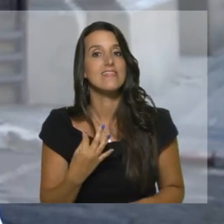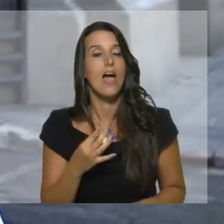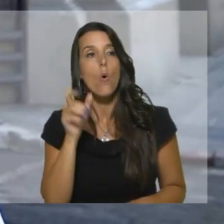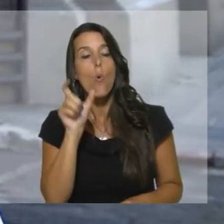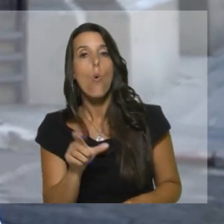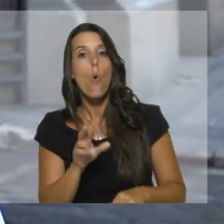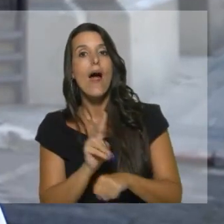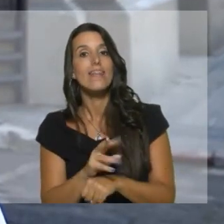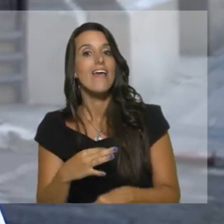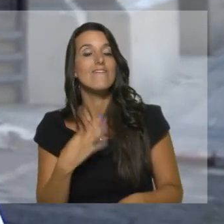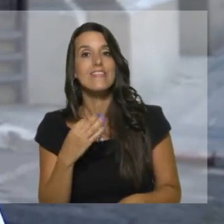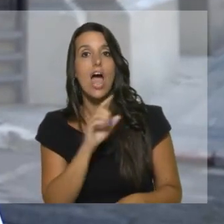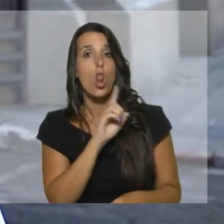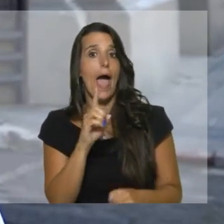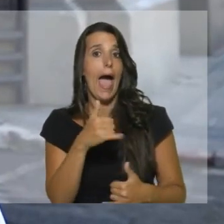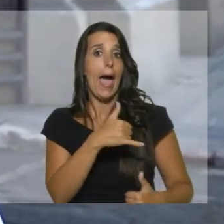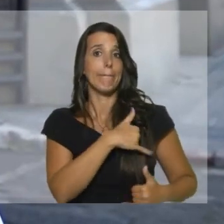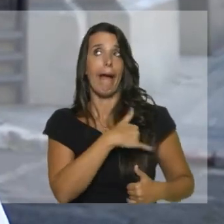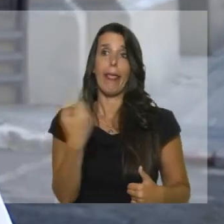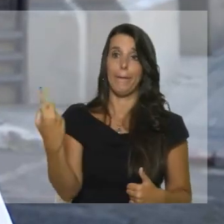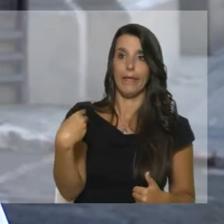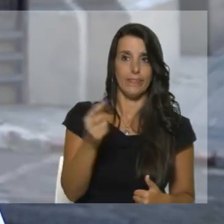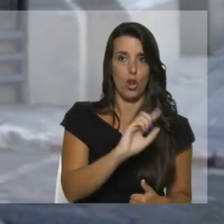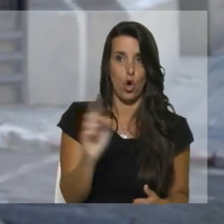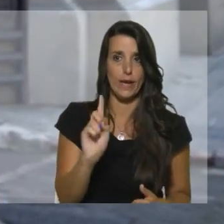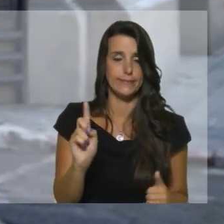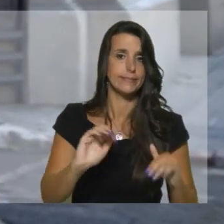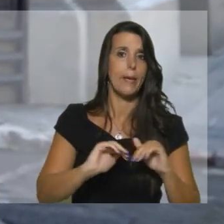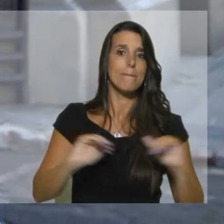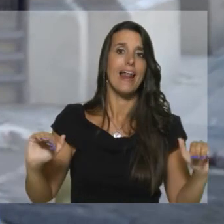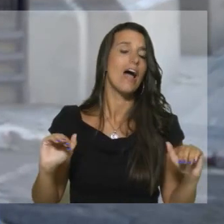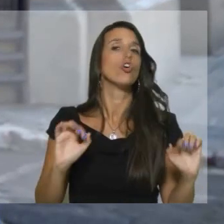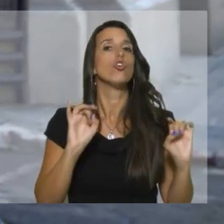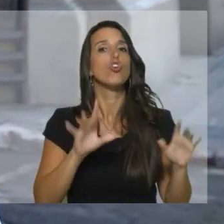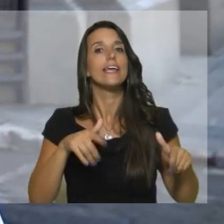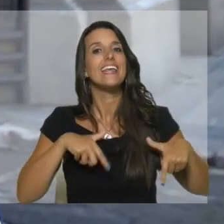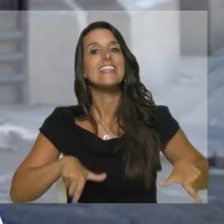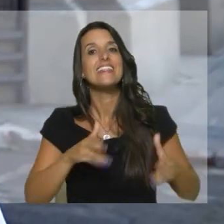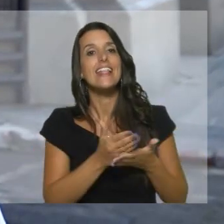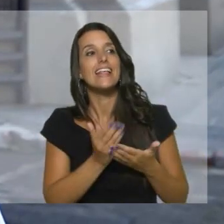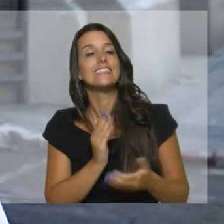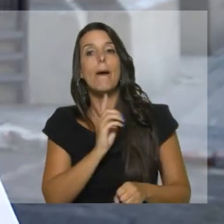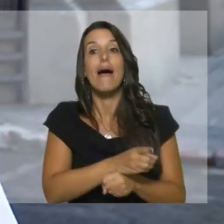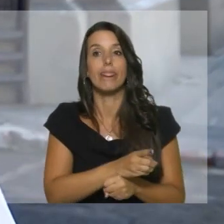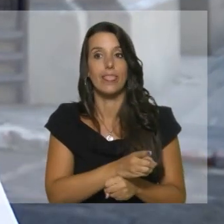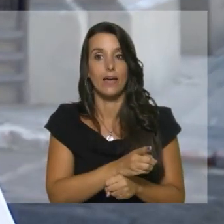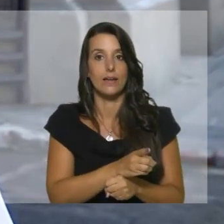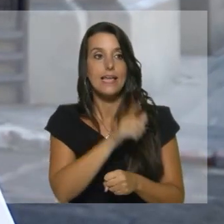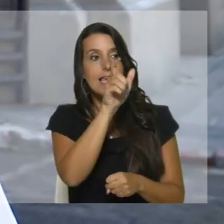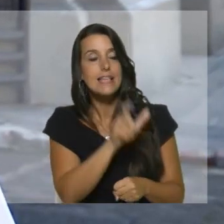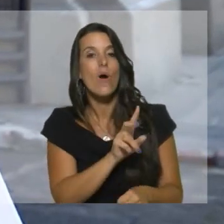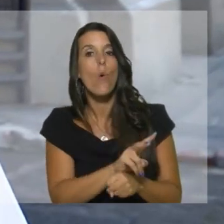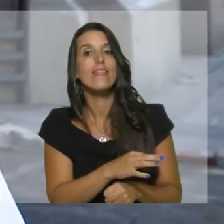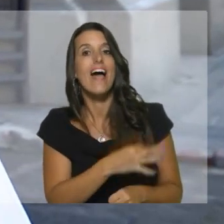no depende de la Armada Nacional ni de la Prefectura, depende de las intendencias. Esa es la persona que está capacitada en ese momento